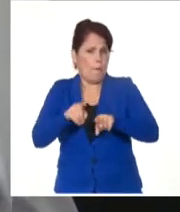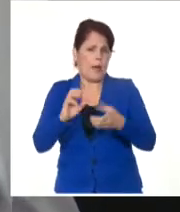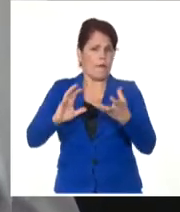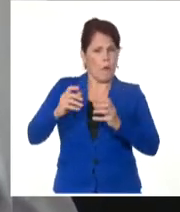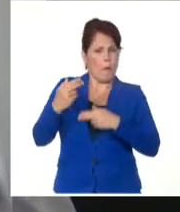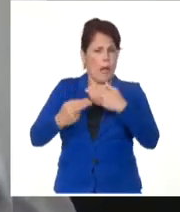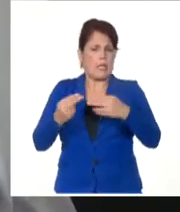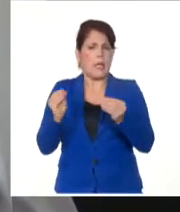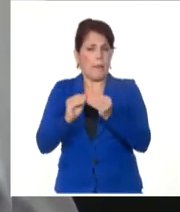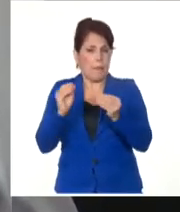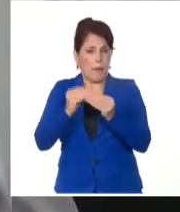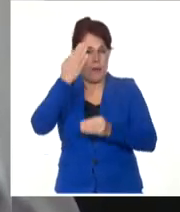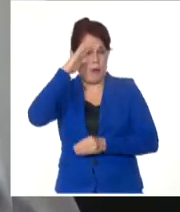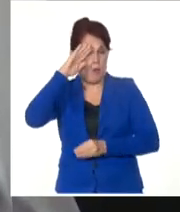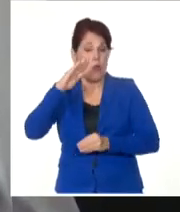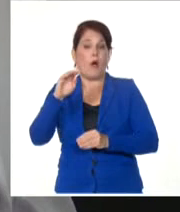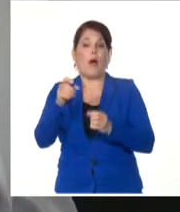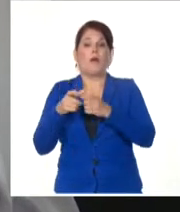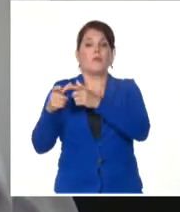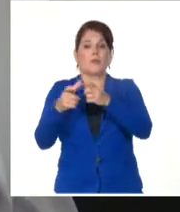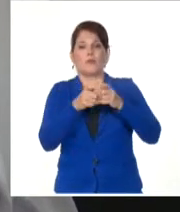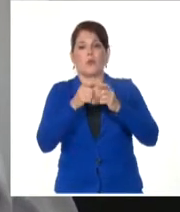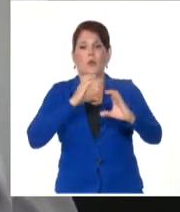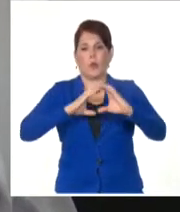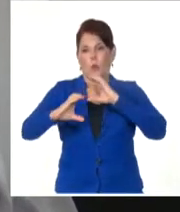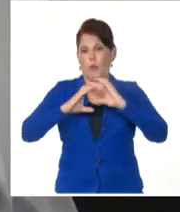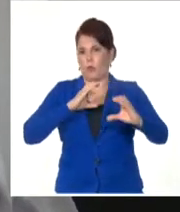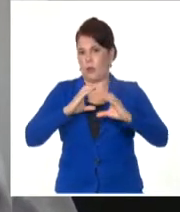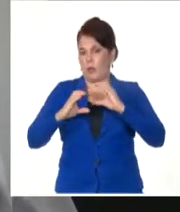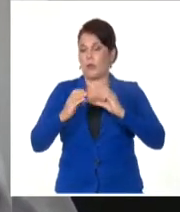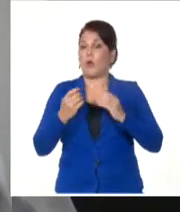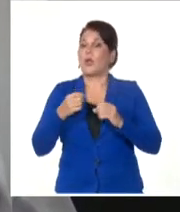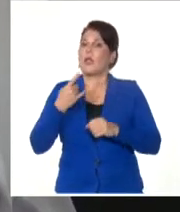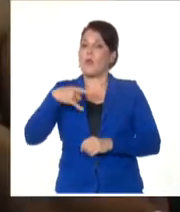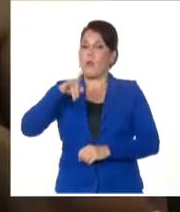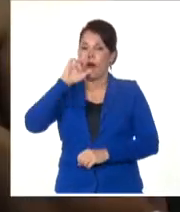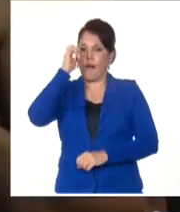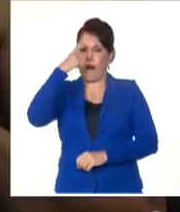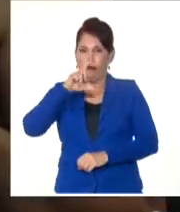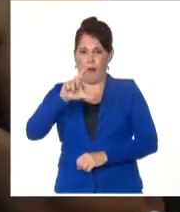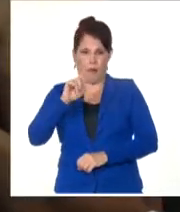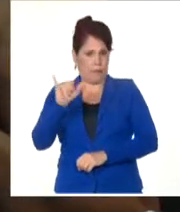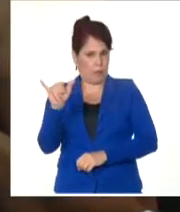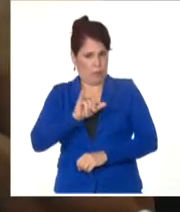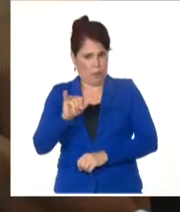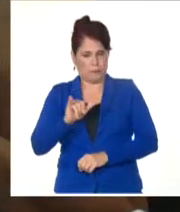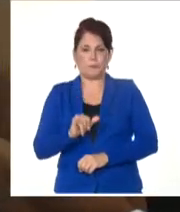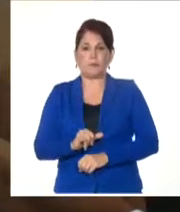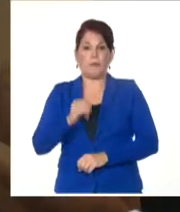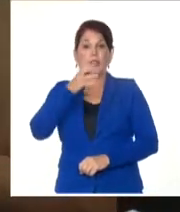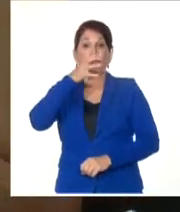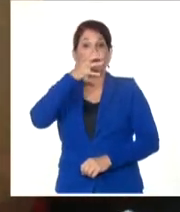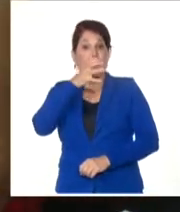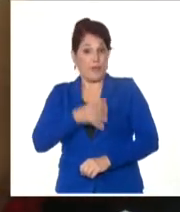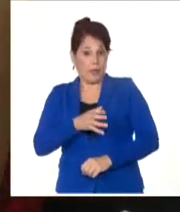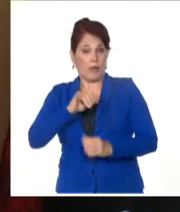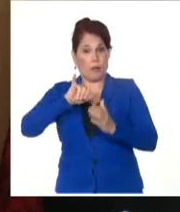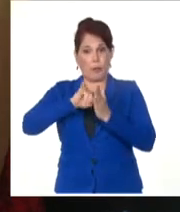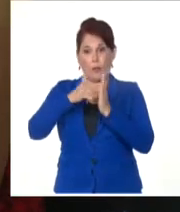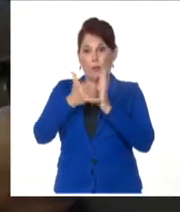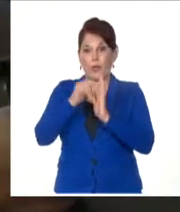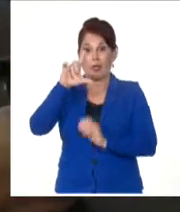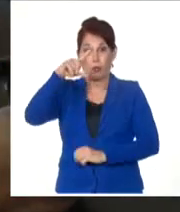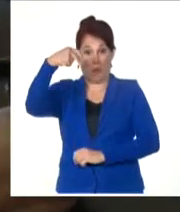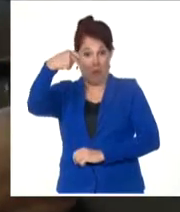nuestra Asociación Cubana de Comunicadores Sociales y nuestra Unión de Periodistas de Cuba. Inspirada en el legado de Fidel, el proyecto de ley